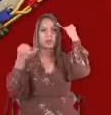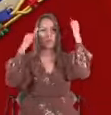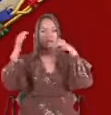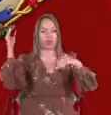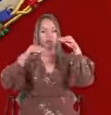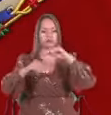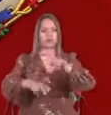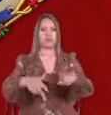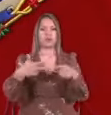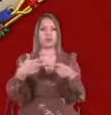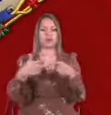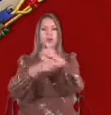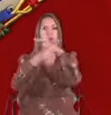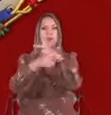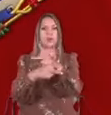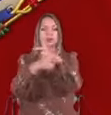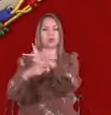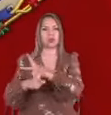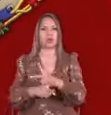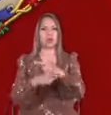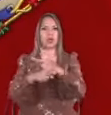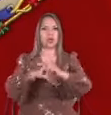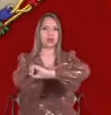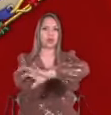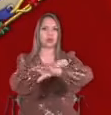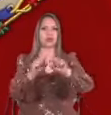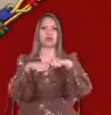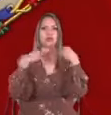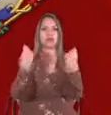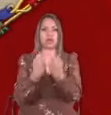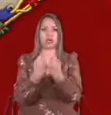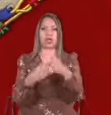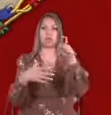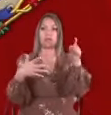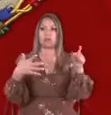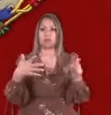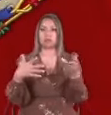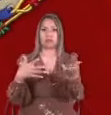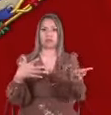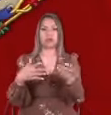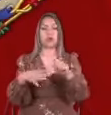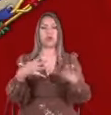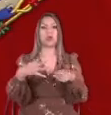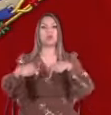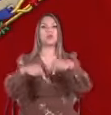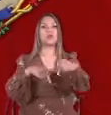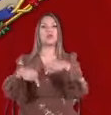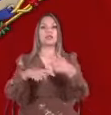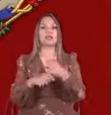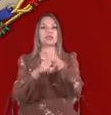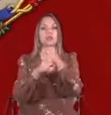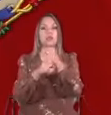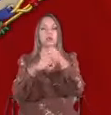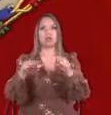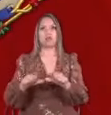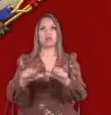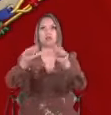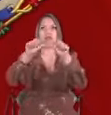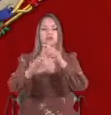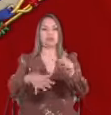El tercero, a la protección, los cuidados y la promoción social a quienes más lo necesitan. El cuarto, a una movilidad segura y sostenible. Y el